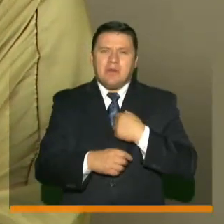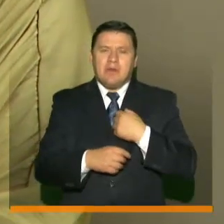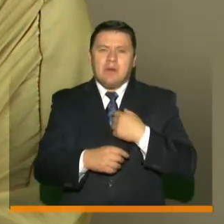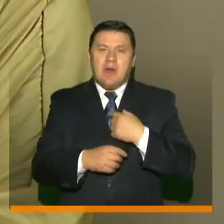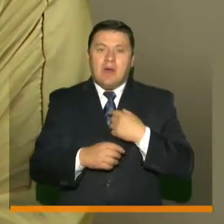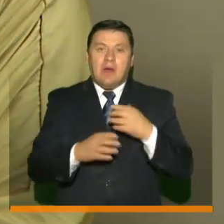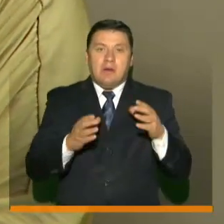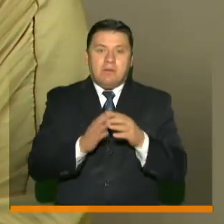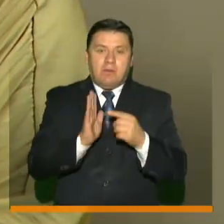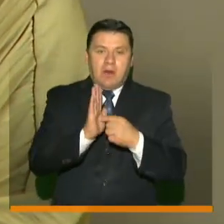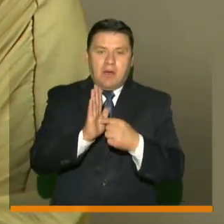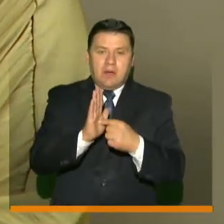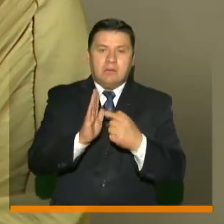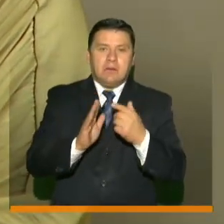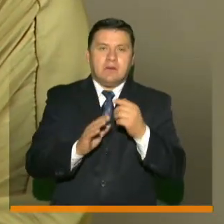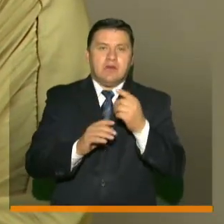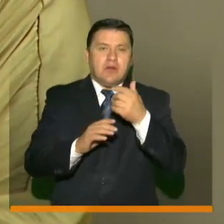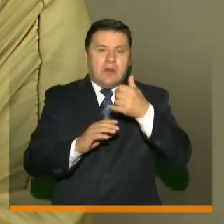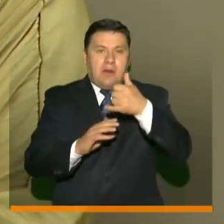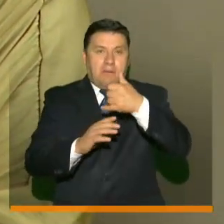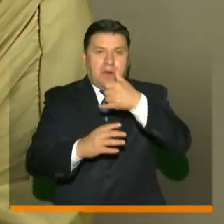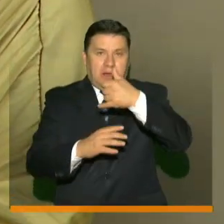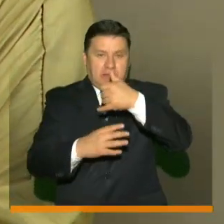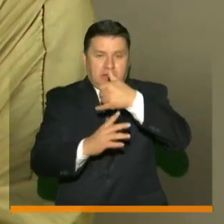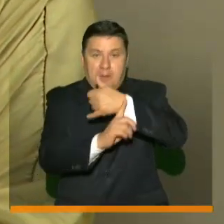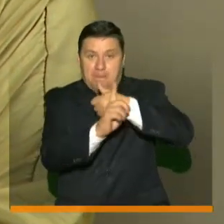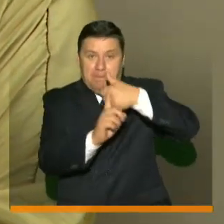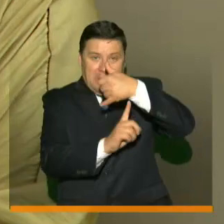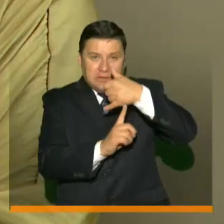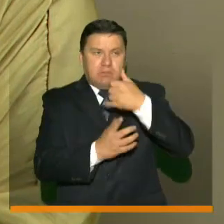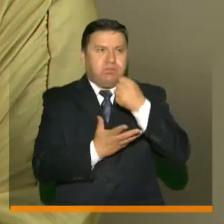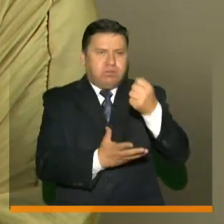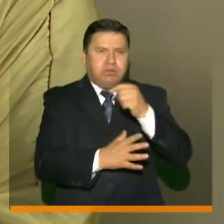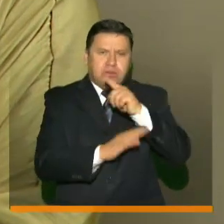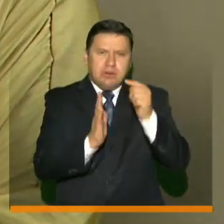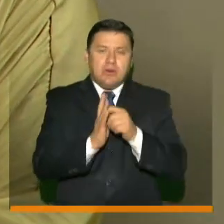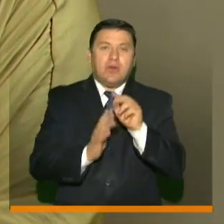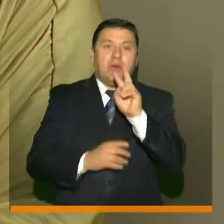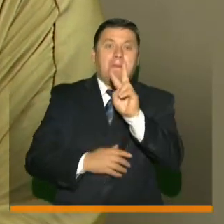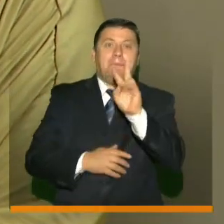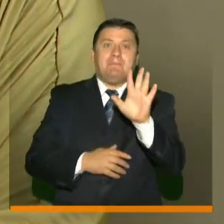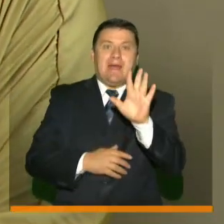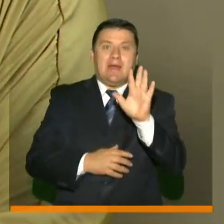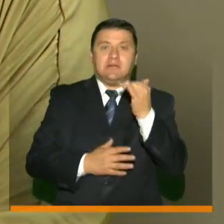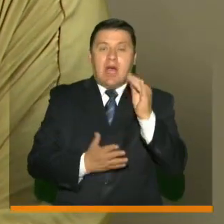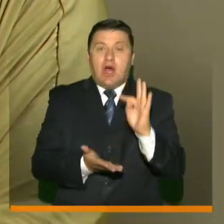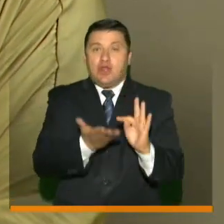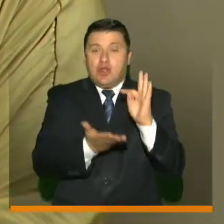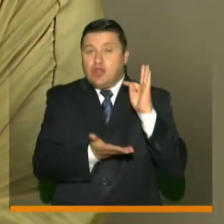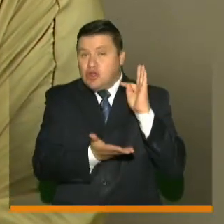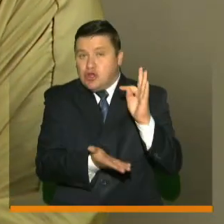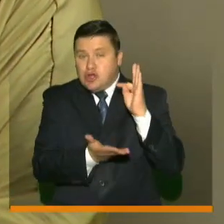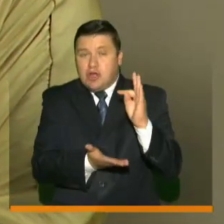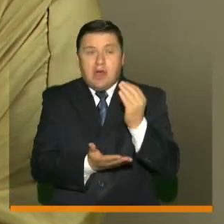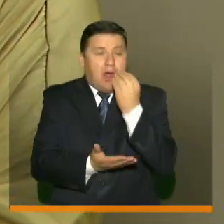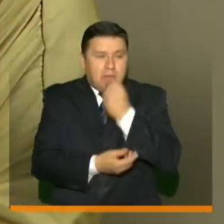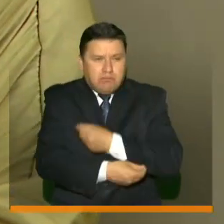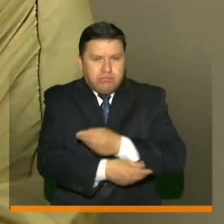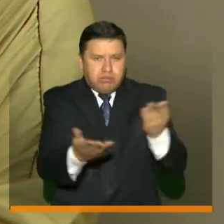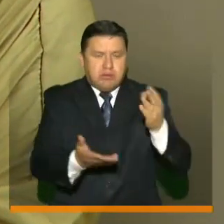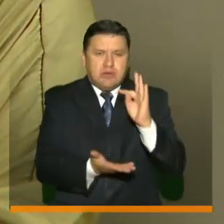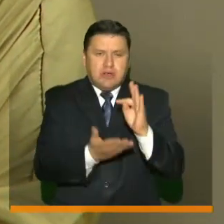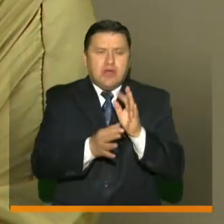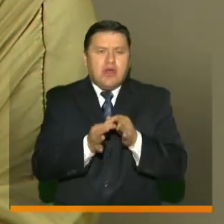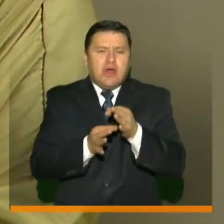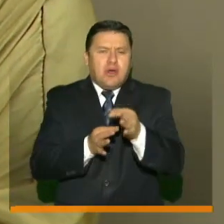estado haciendo presencia en el Pacífico colombiano, repartimos 25 toneladas de alimentos en